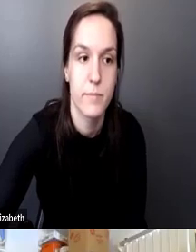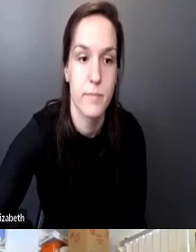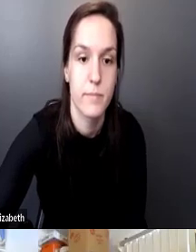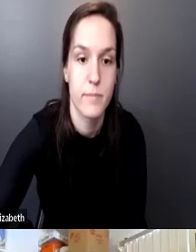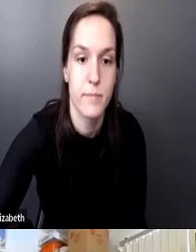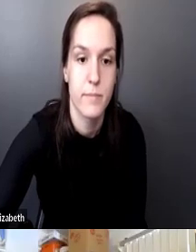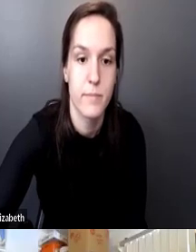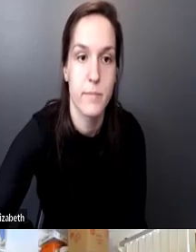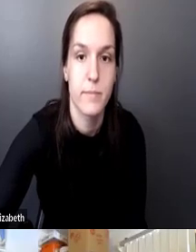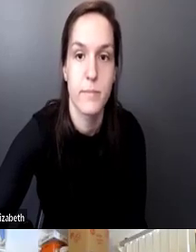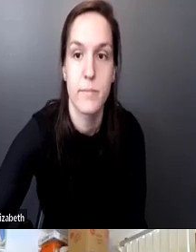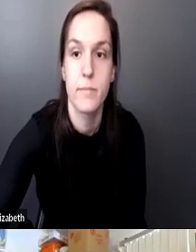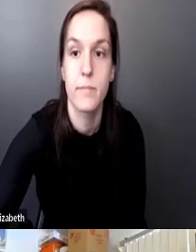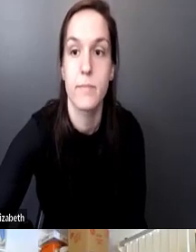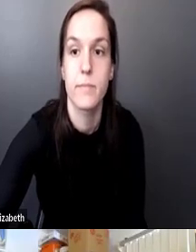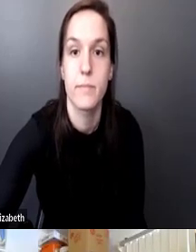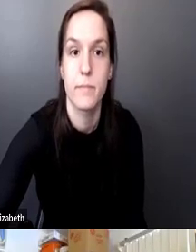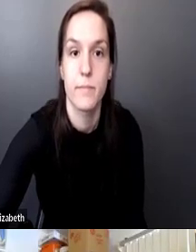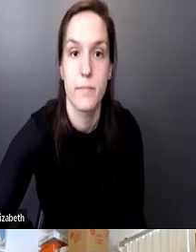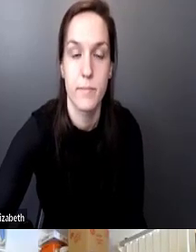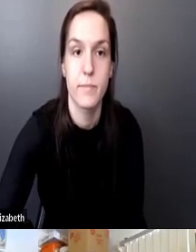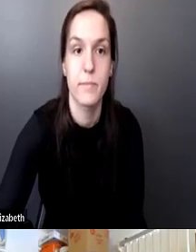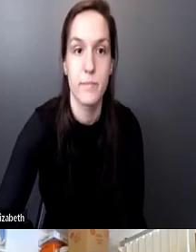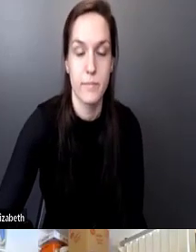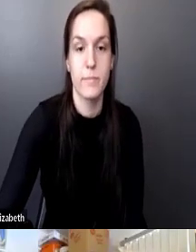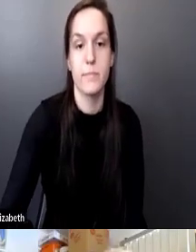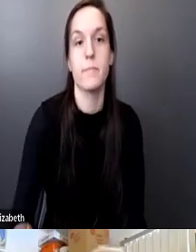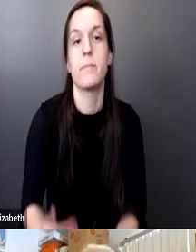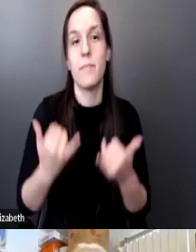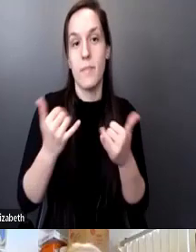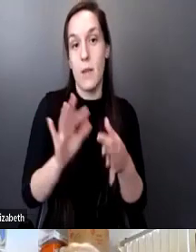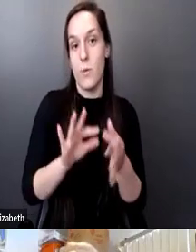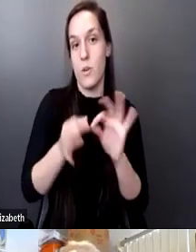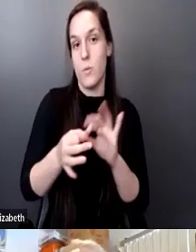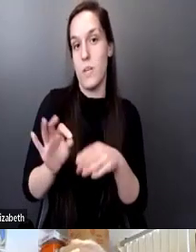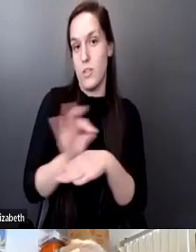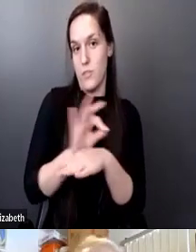we are going to turn on the interpretation function. Thank you so much.